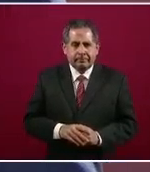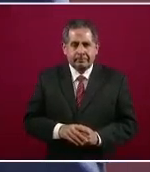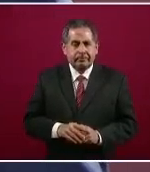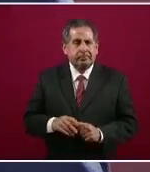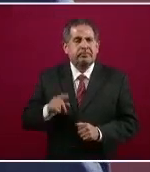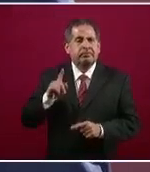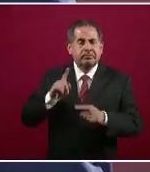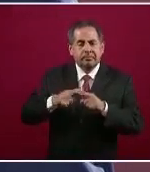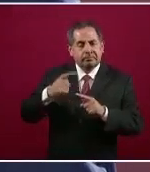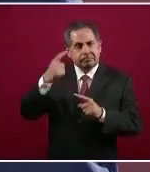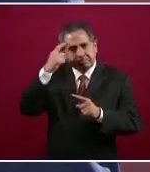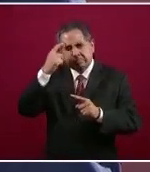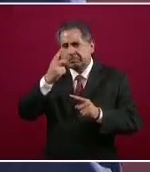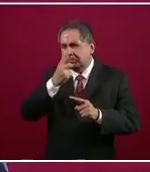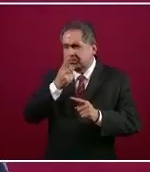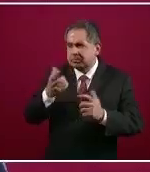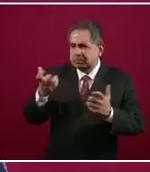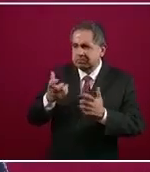congruencia?